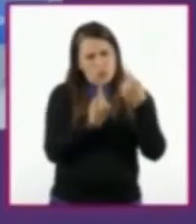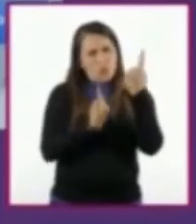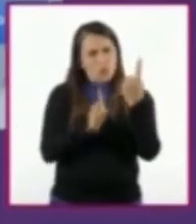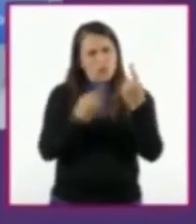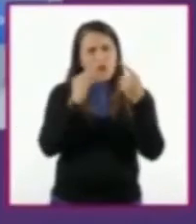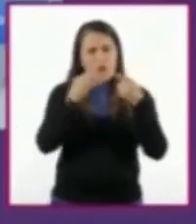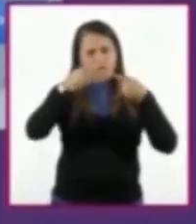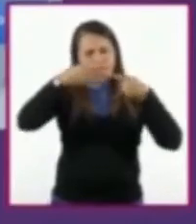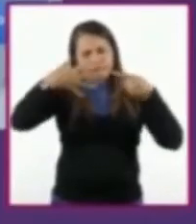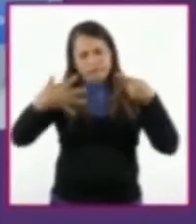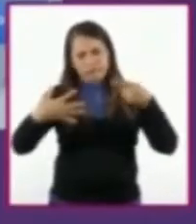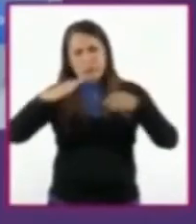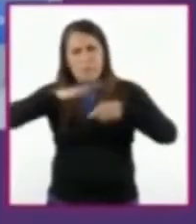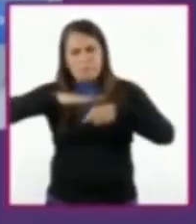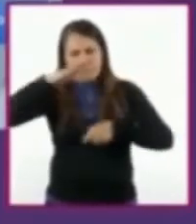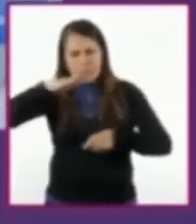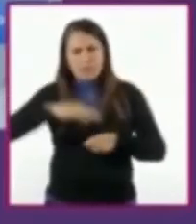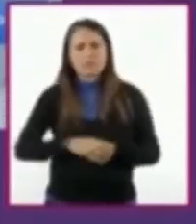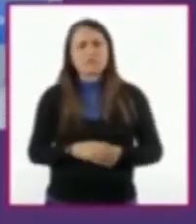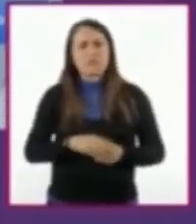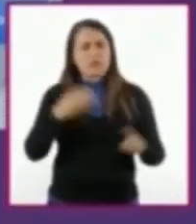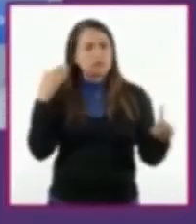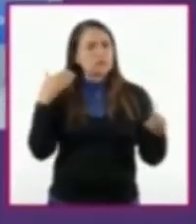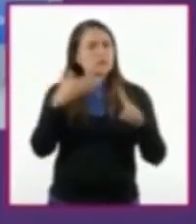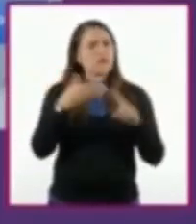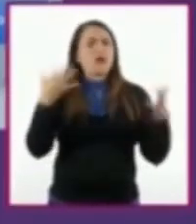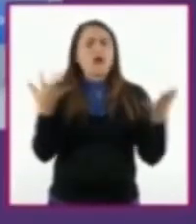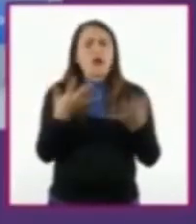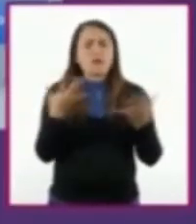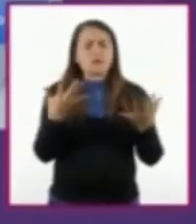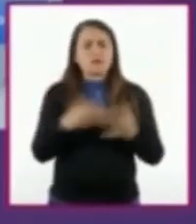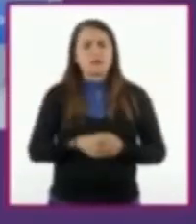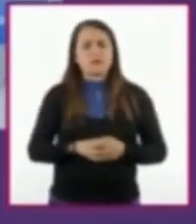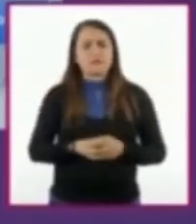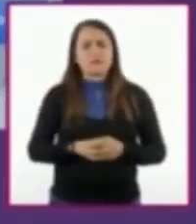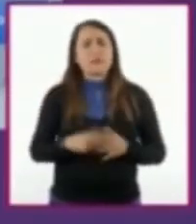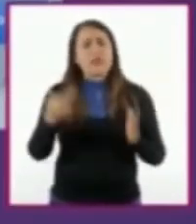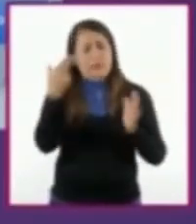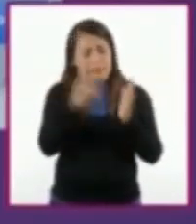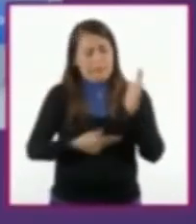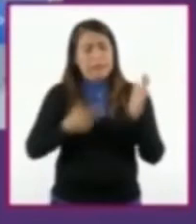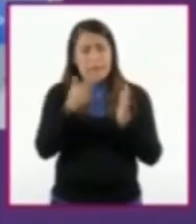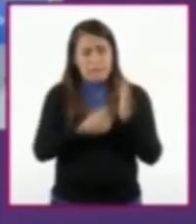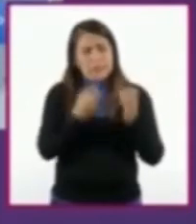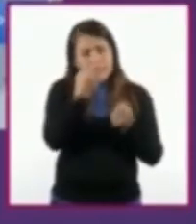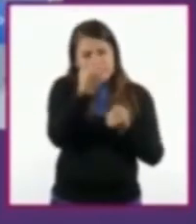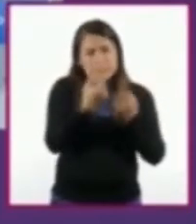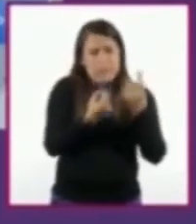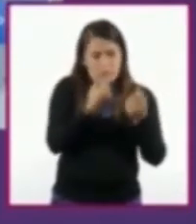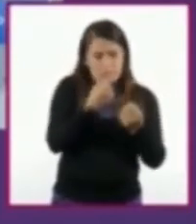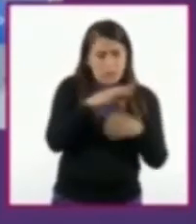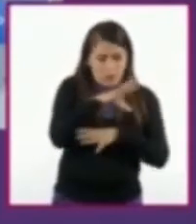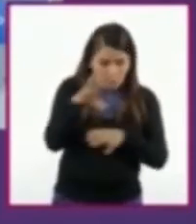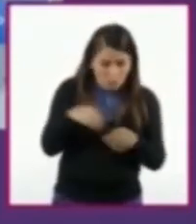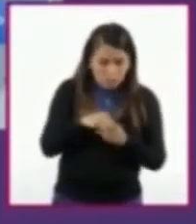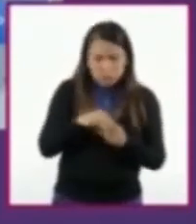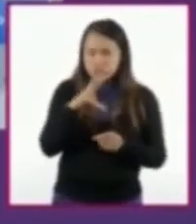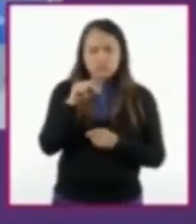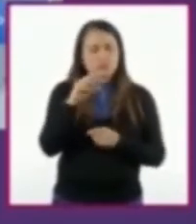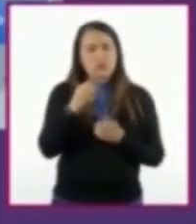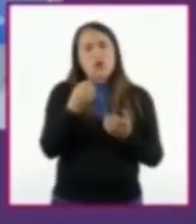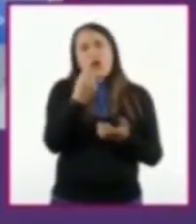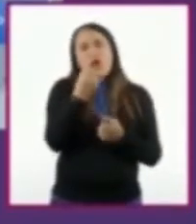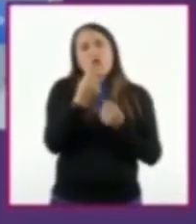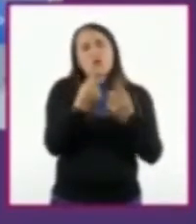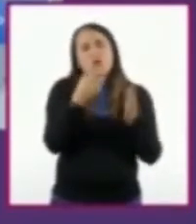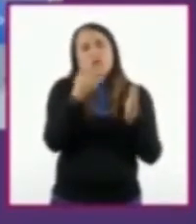específicas. Son artefactos con una función técnica. Muchas herramientas, pero no todas, son combinaciones de máquinas simples que